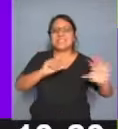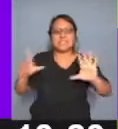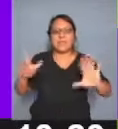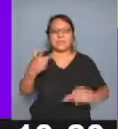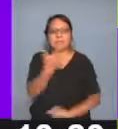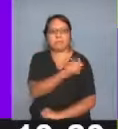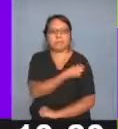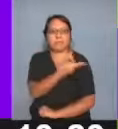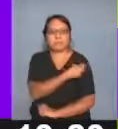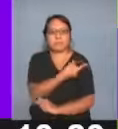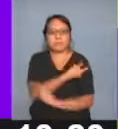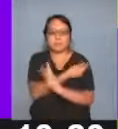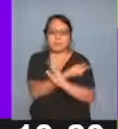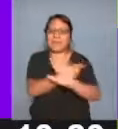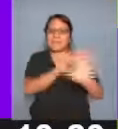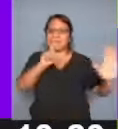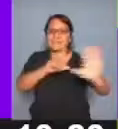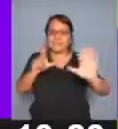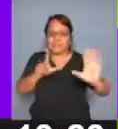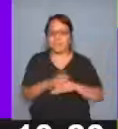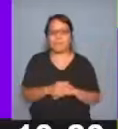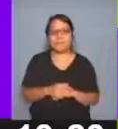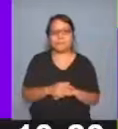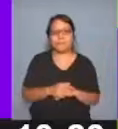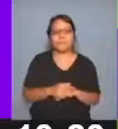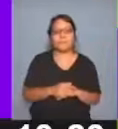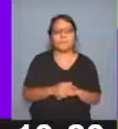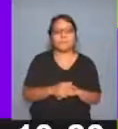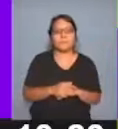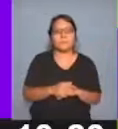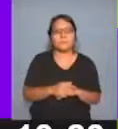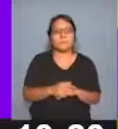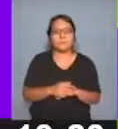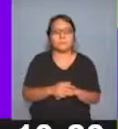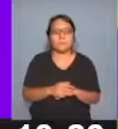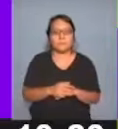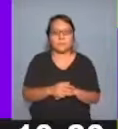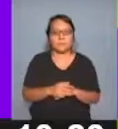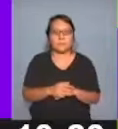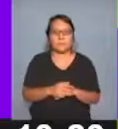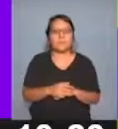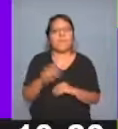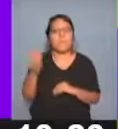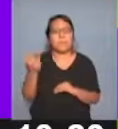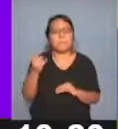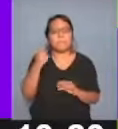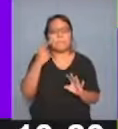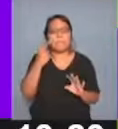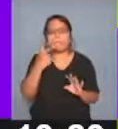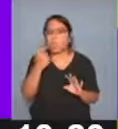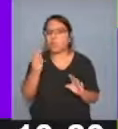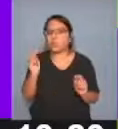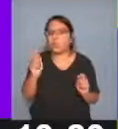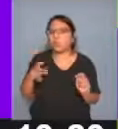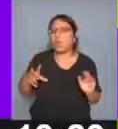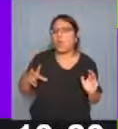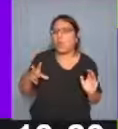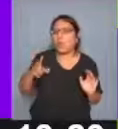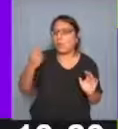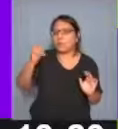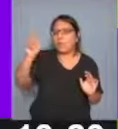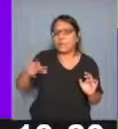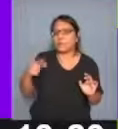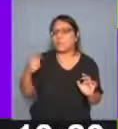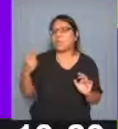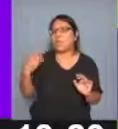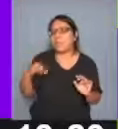De 50 añitos ya va con séptima dosis. Bien. ¿Hay algún tipo de prioridad? No, van por como van